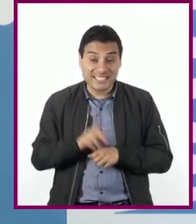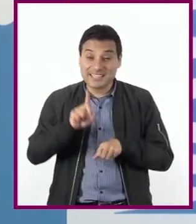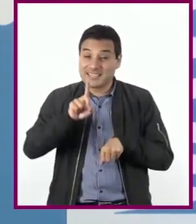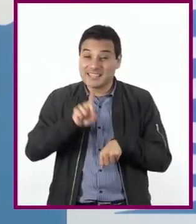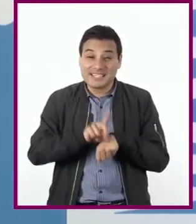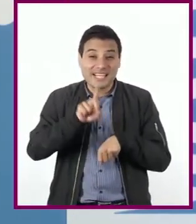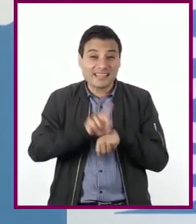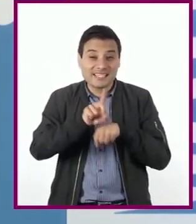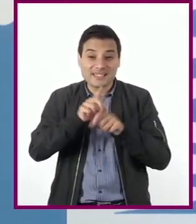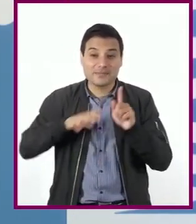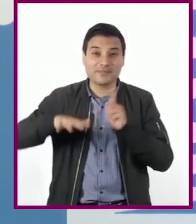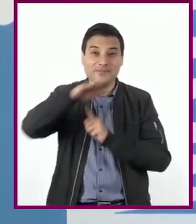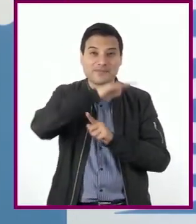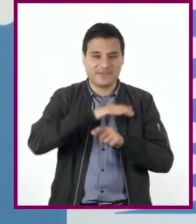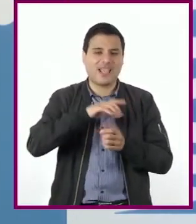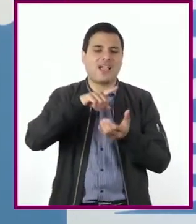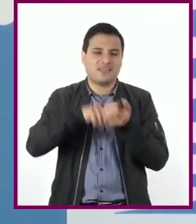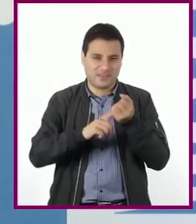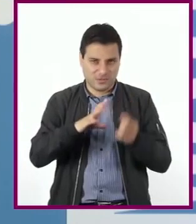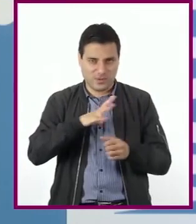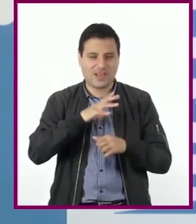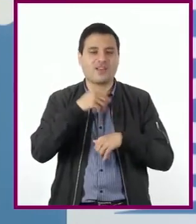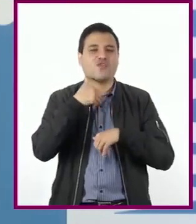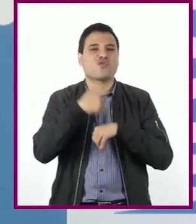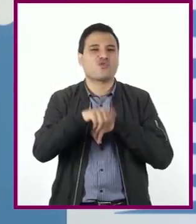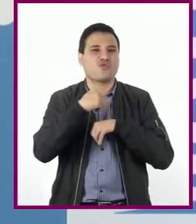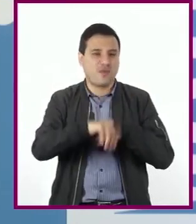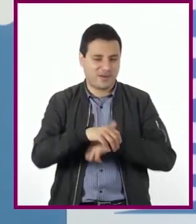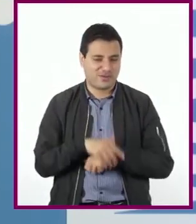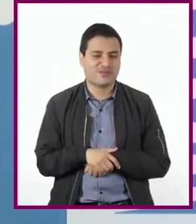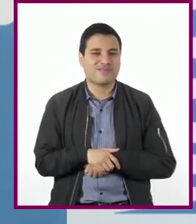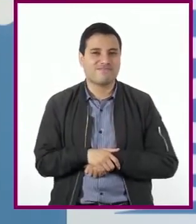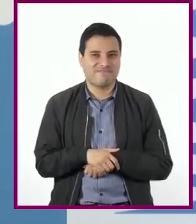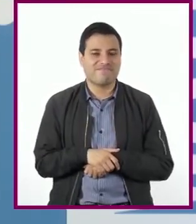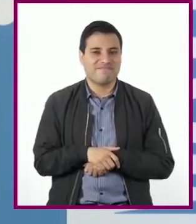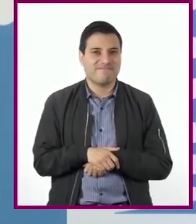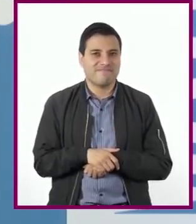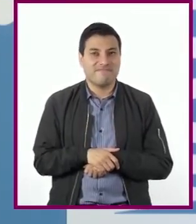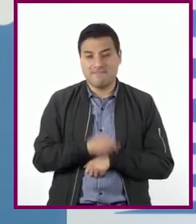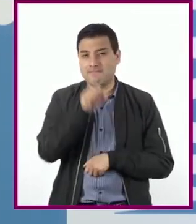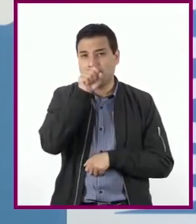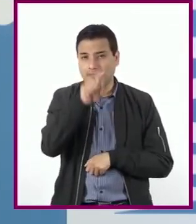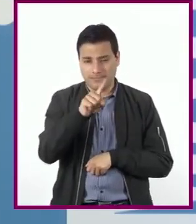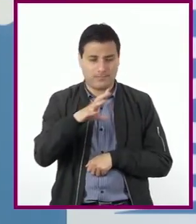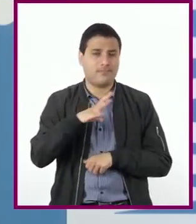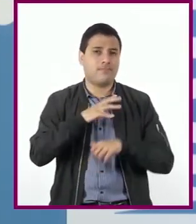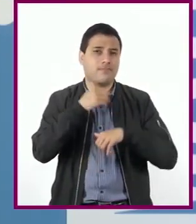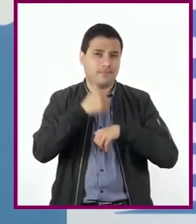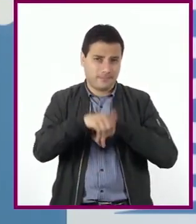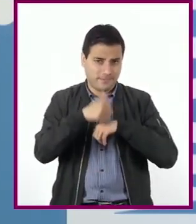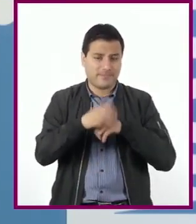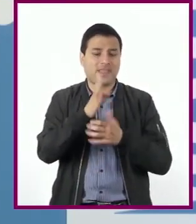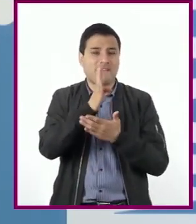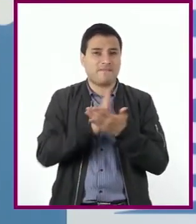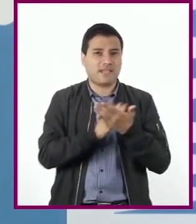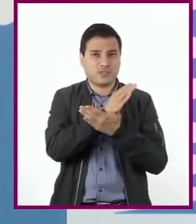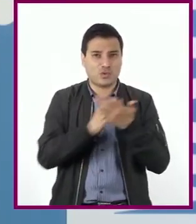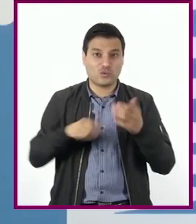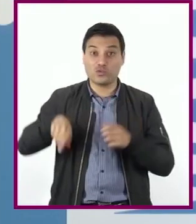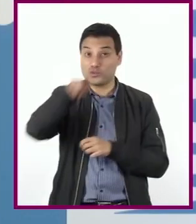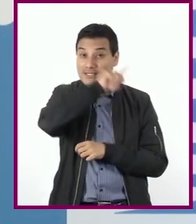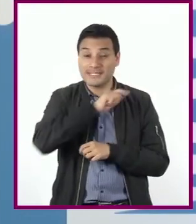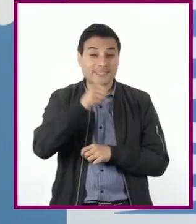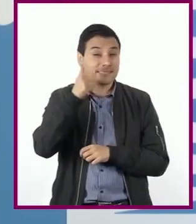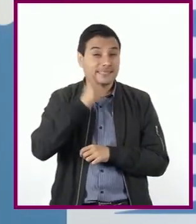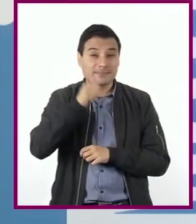se pueden representar con números y para algunas de ellas se usan las fracciones. Así que a poner